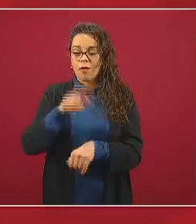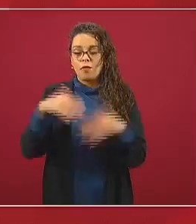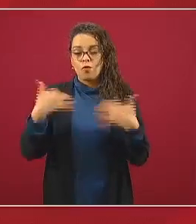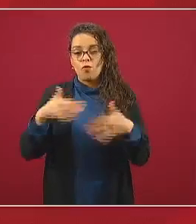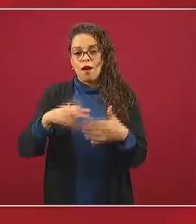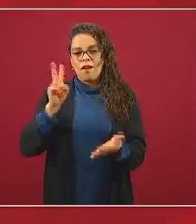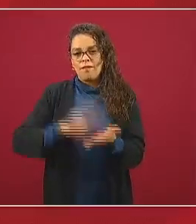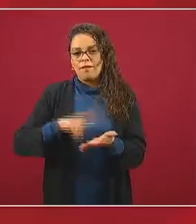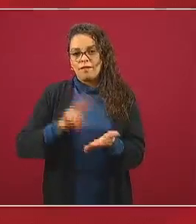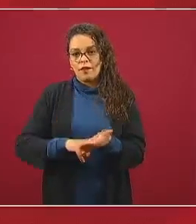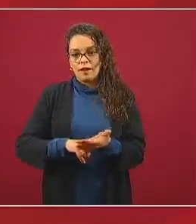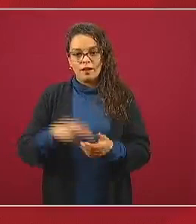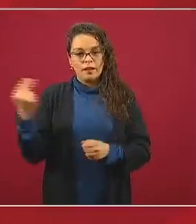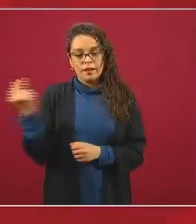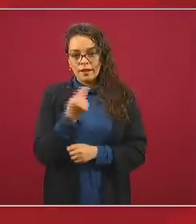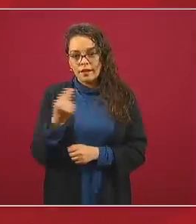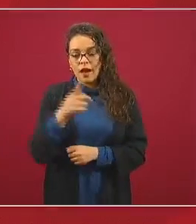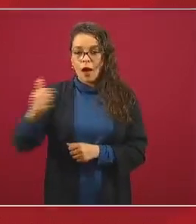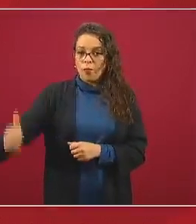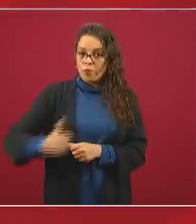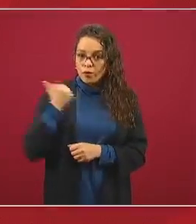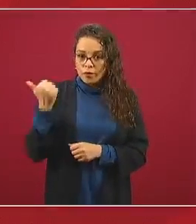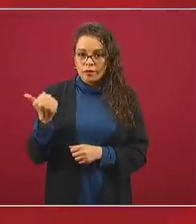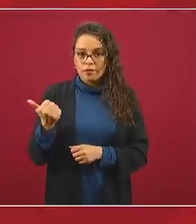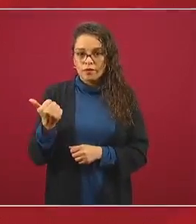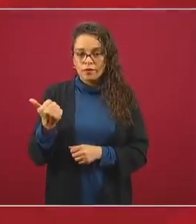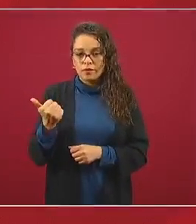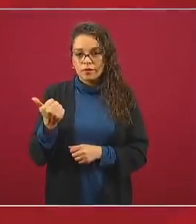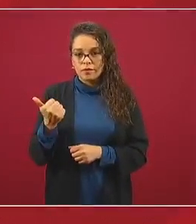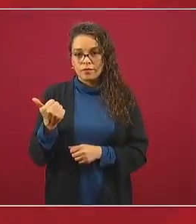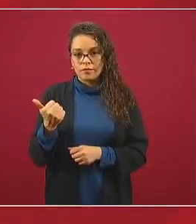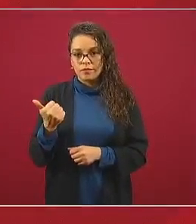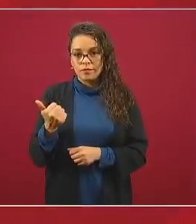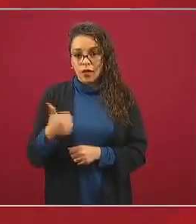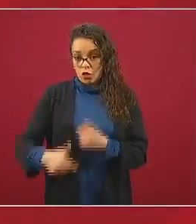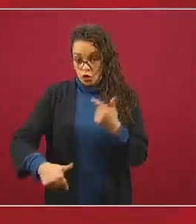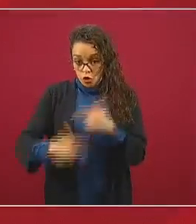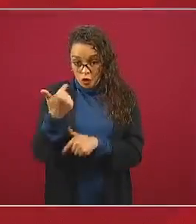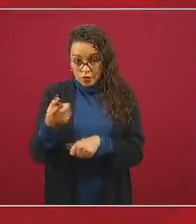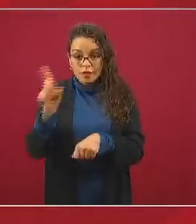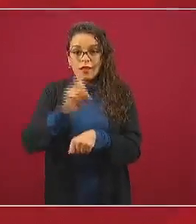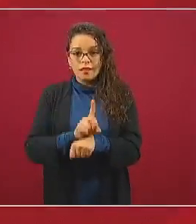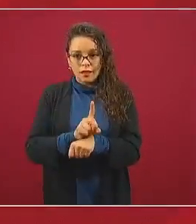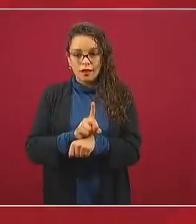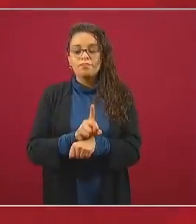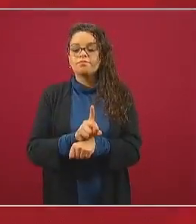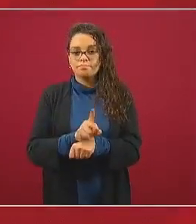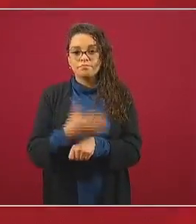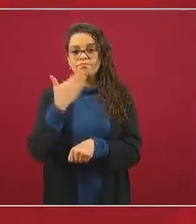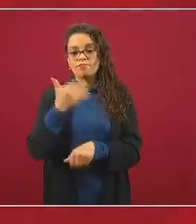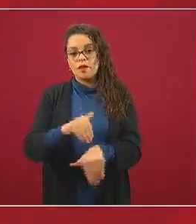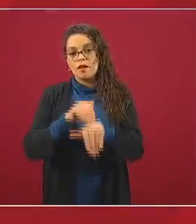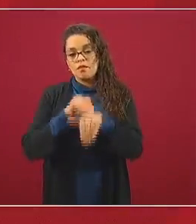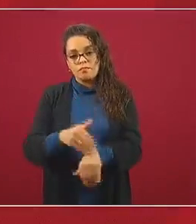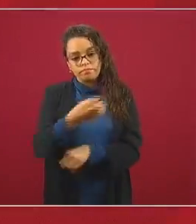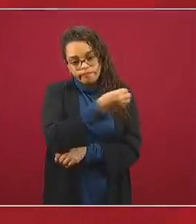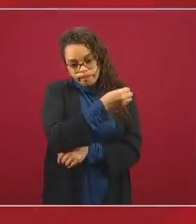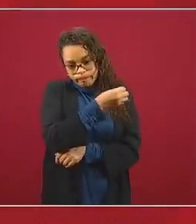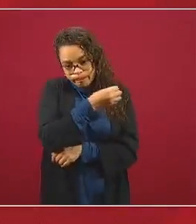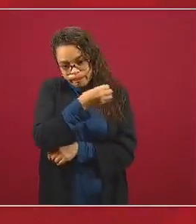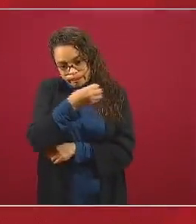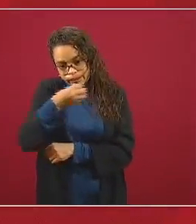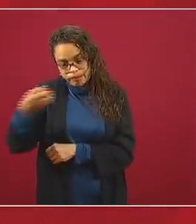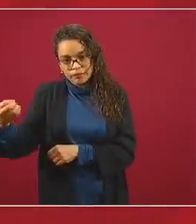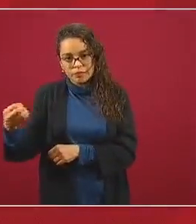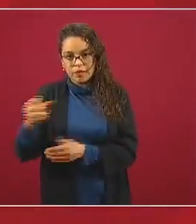medida en que logremos aprovechar esos 12 días con una gran disciplina, vamos a poder tener